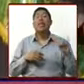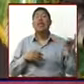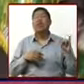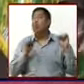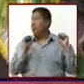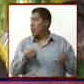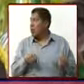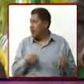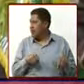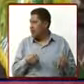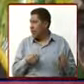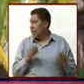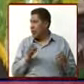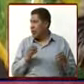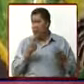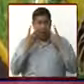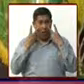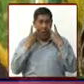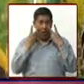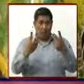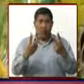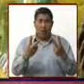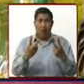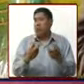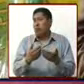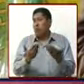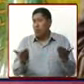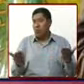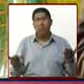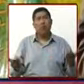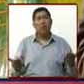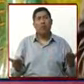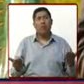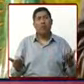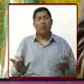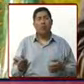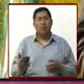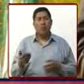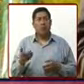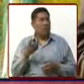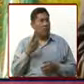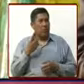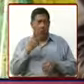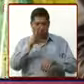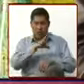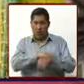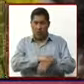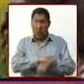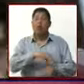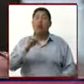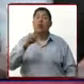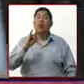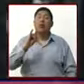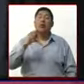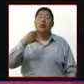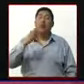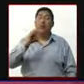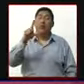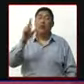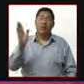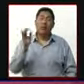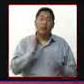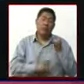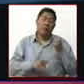puedan presenciar, el pueblo boliviano nos ayude a lograr la búsqueda y captura del señor Miguel Ángel